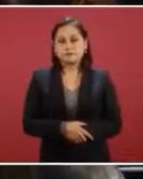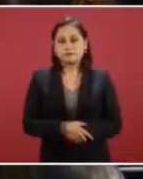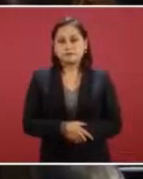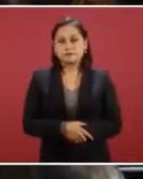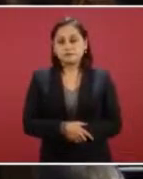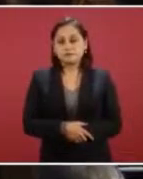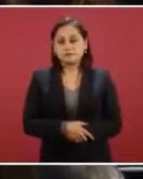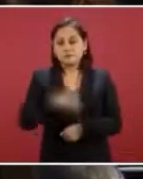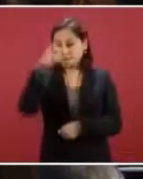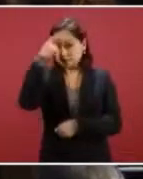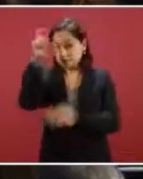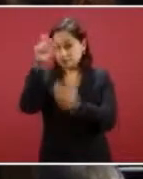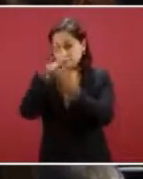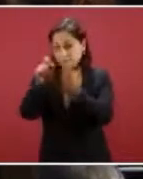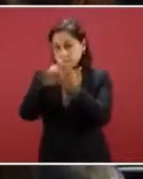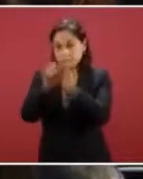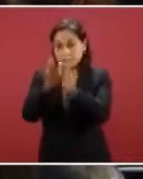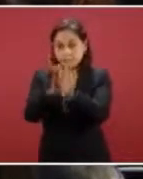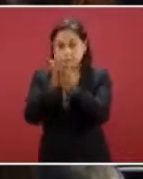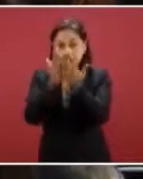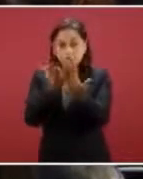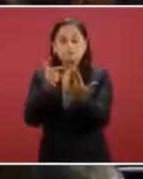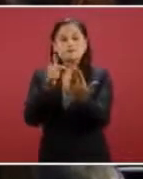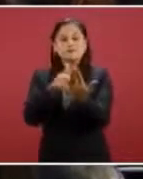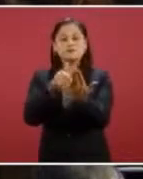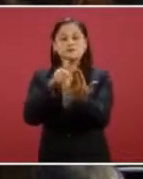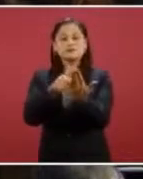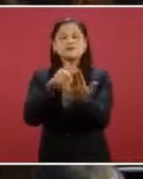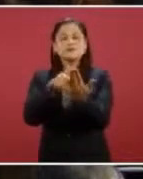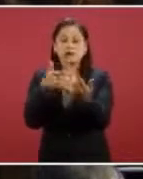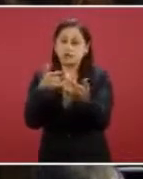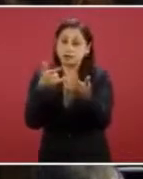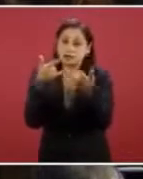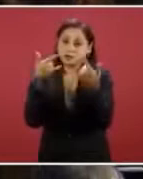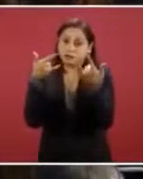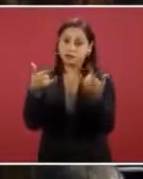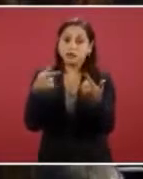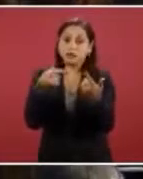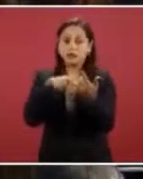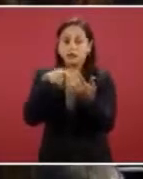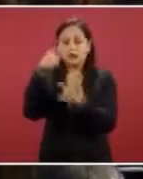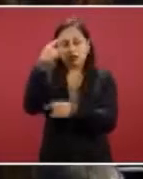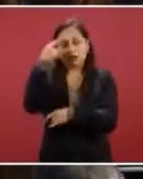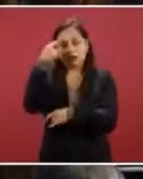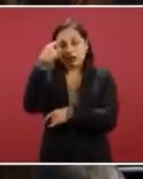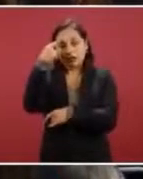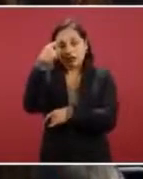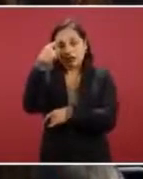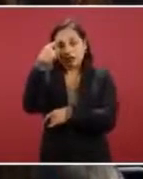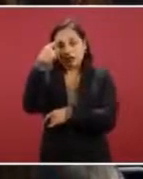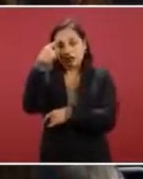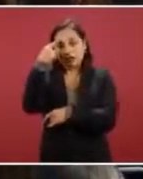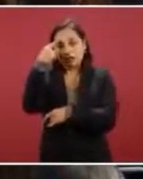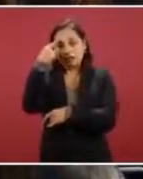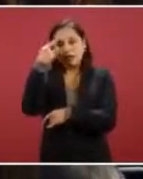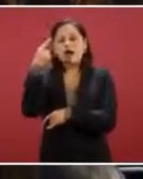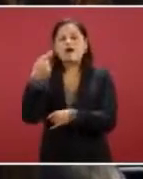una novela de una familia afectada por